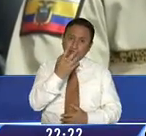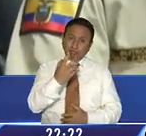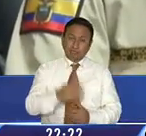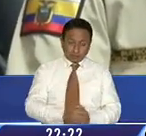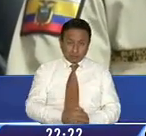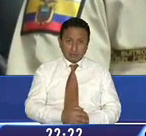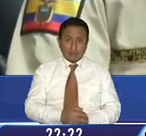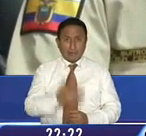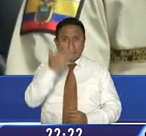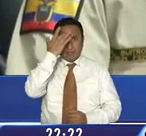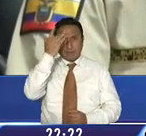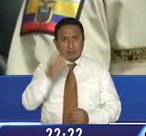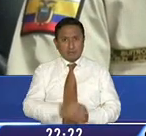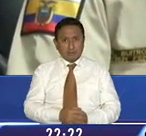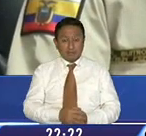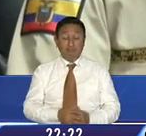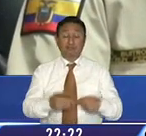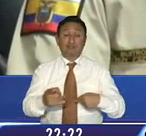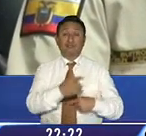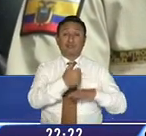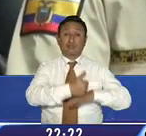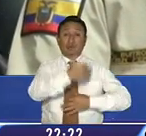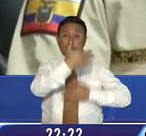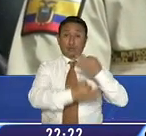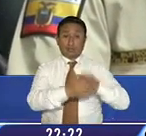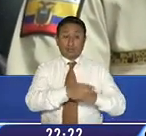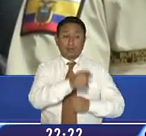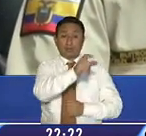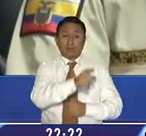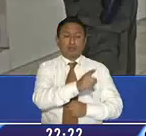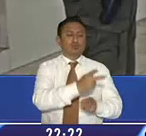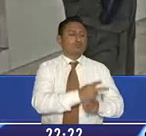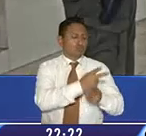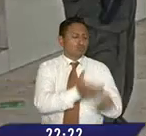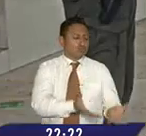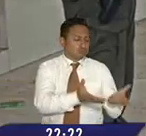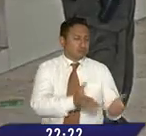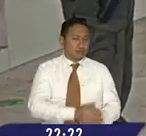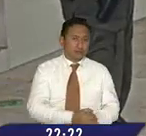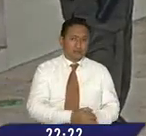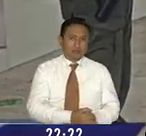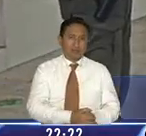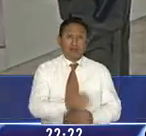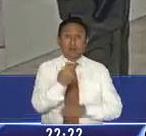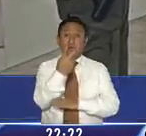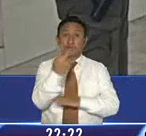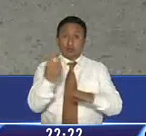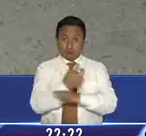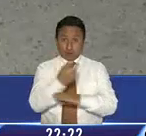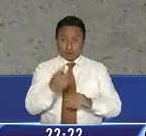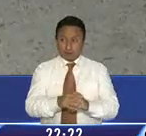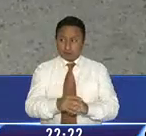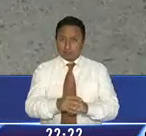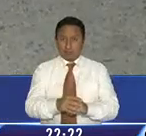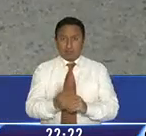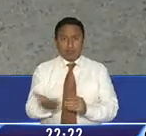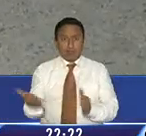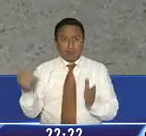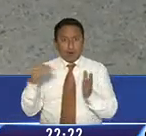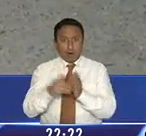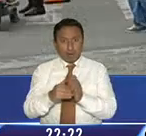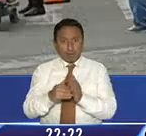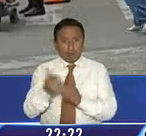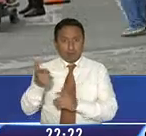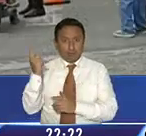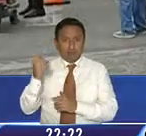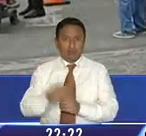indignados de ver cómo la justicia opera en favor de los delincuentes. Pasó algo más de 12 horas y otro hecho de sangre fue reportado